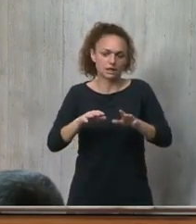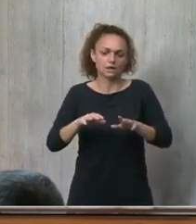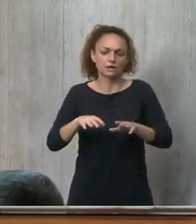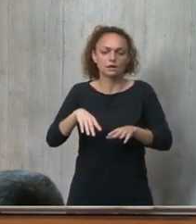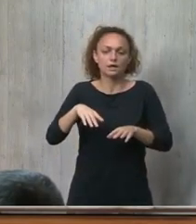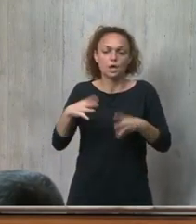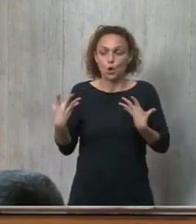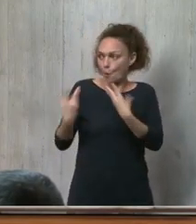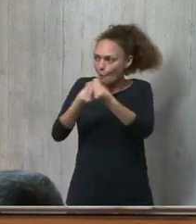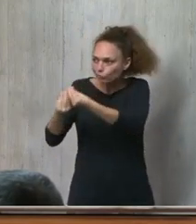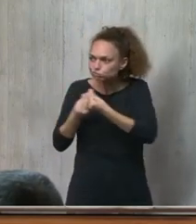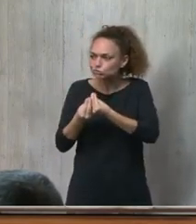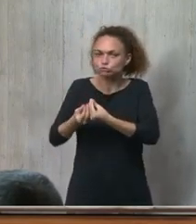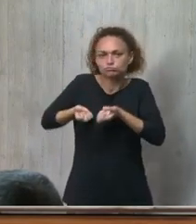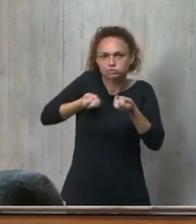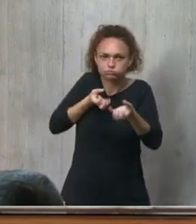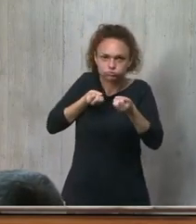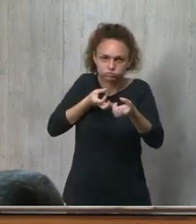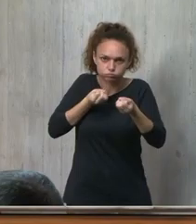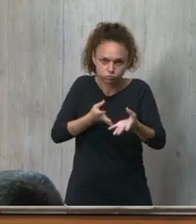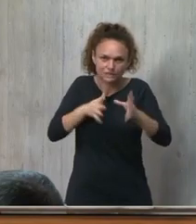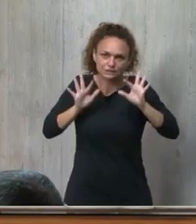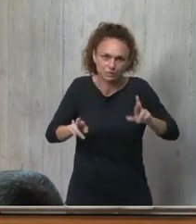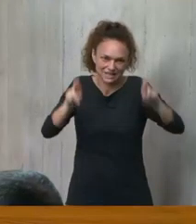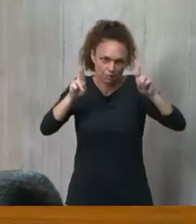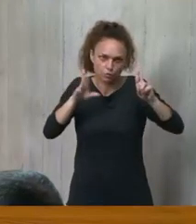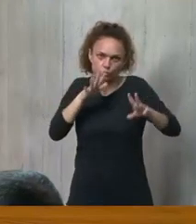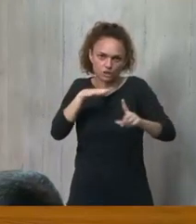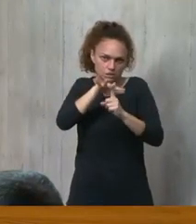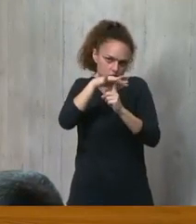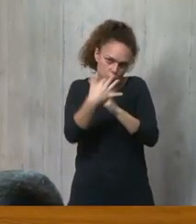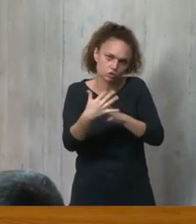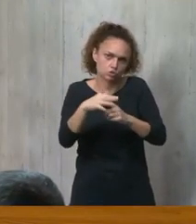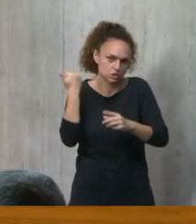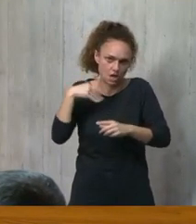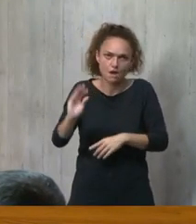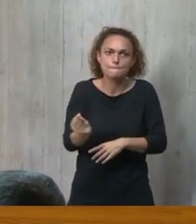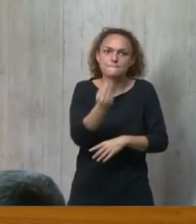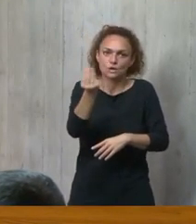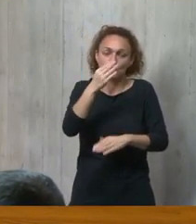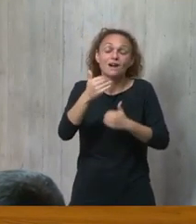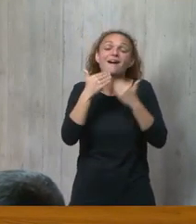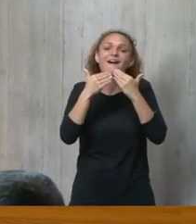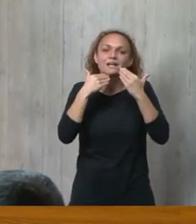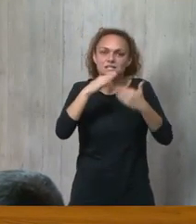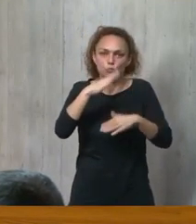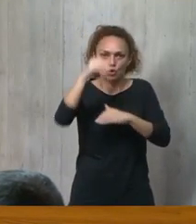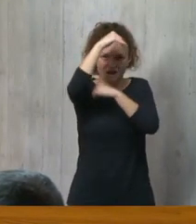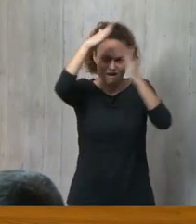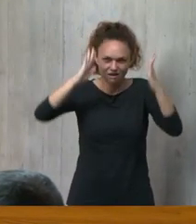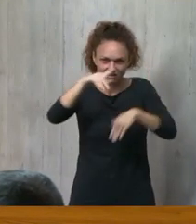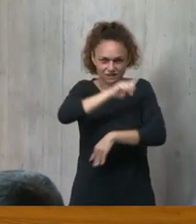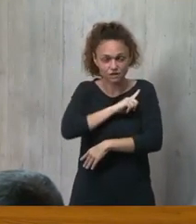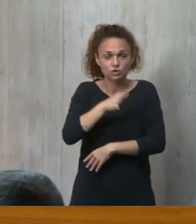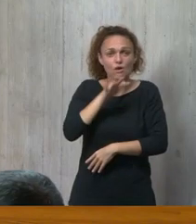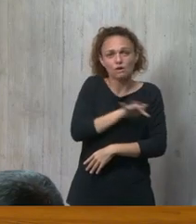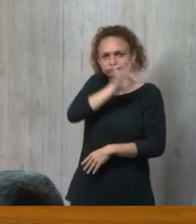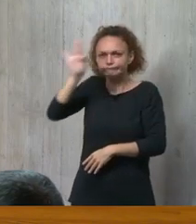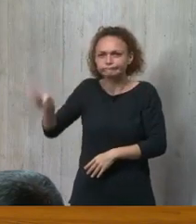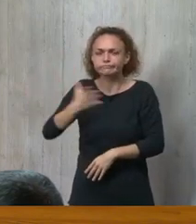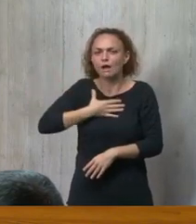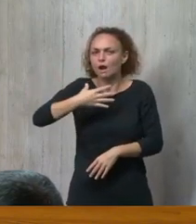nos llevarán a otra. Así que aprovecho para darles las gracias por la atención que nos han prestado. Y ahora el presidente del Cabildo y el alcalde dirán lo que